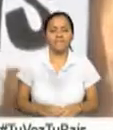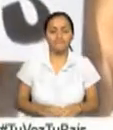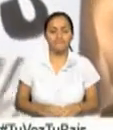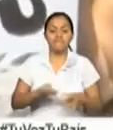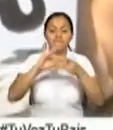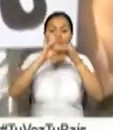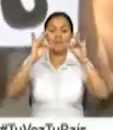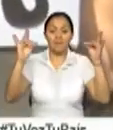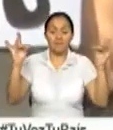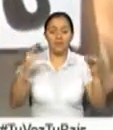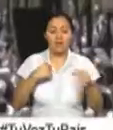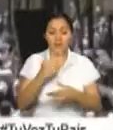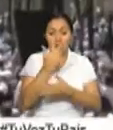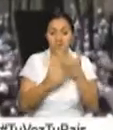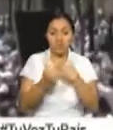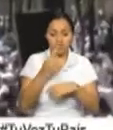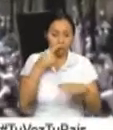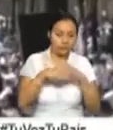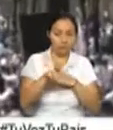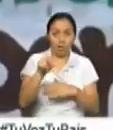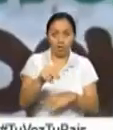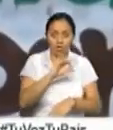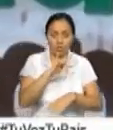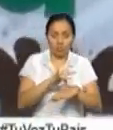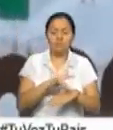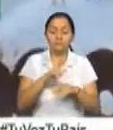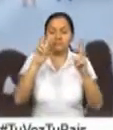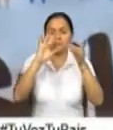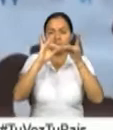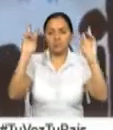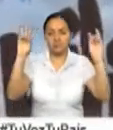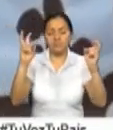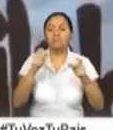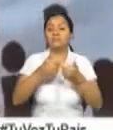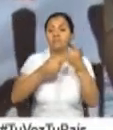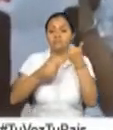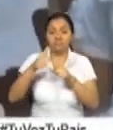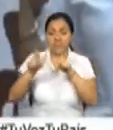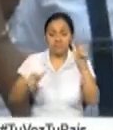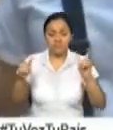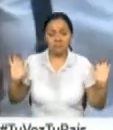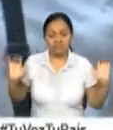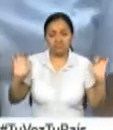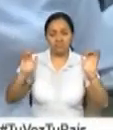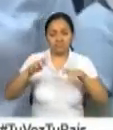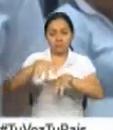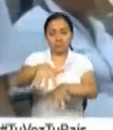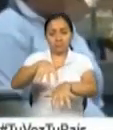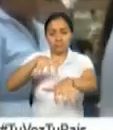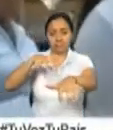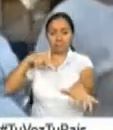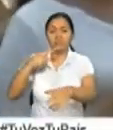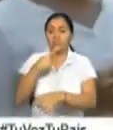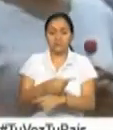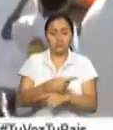Bajo el lema, con mis hijos no te metas, en varias ciudades del país cientos de ciudadanos se movilizaron en contra del proyecto de ley para erradicar la